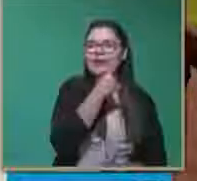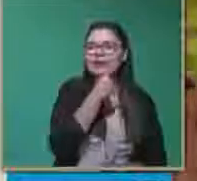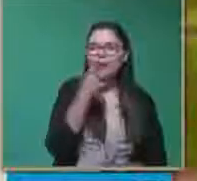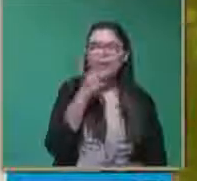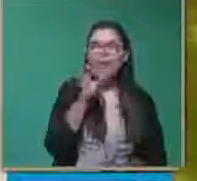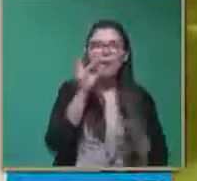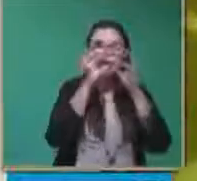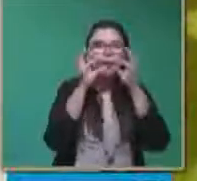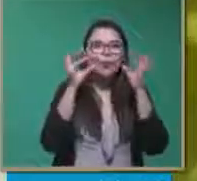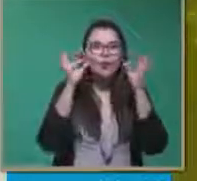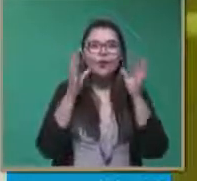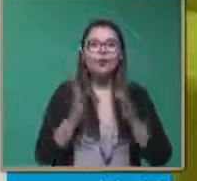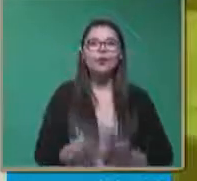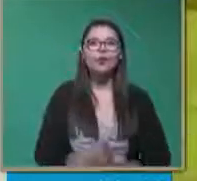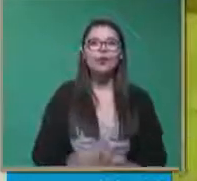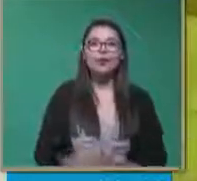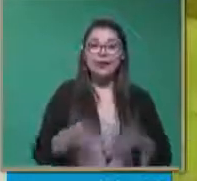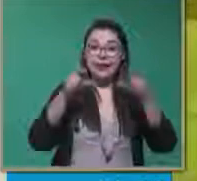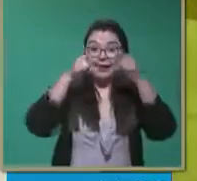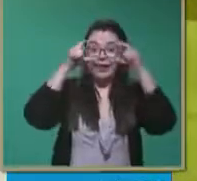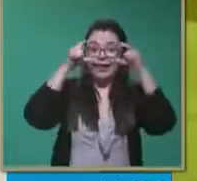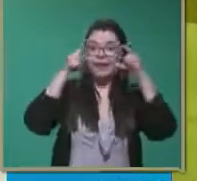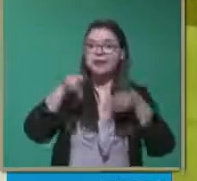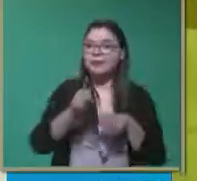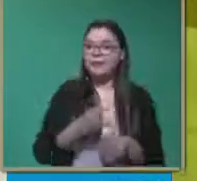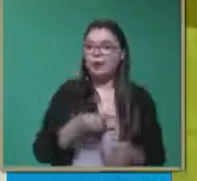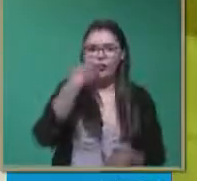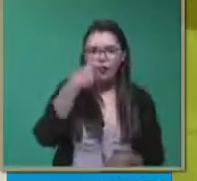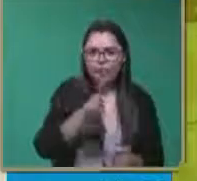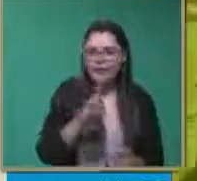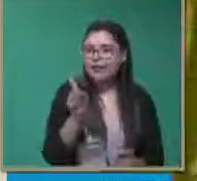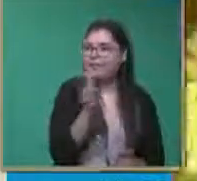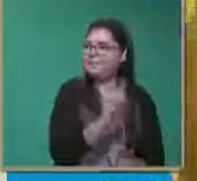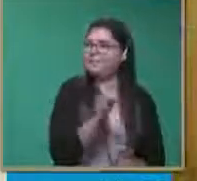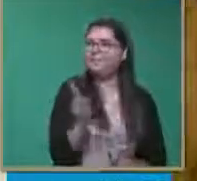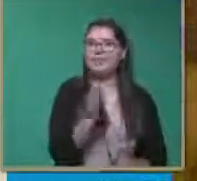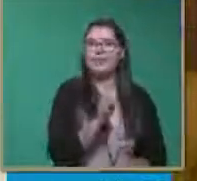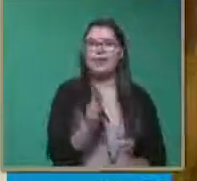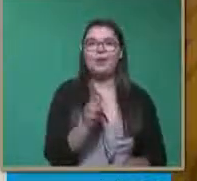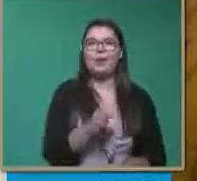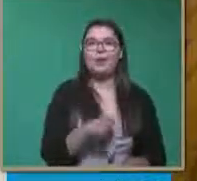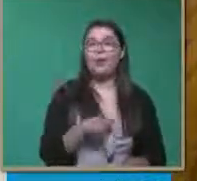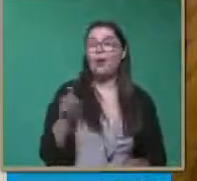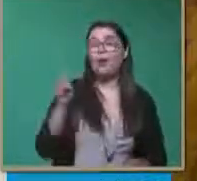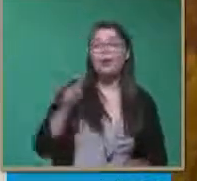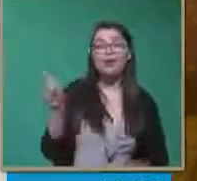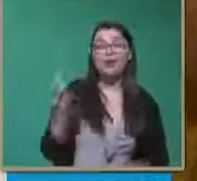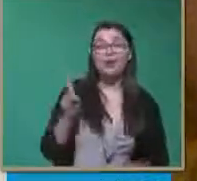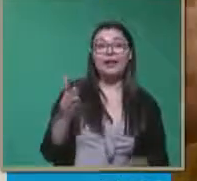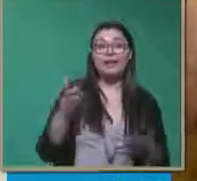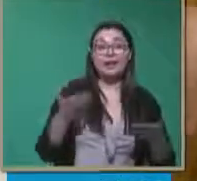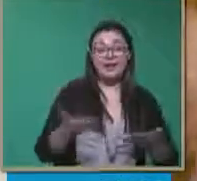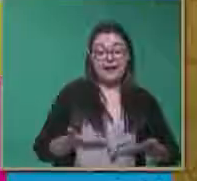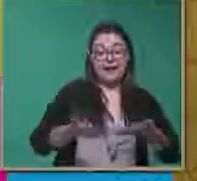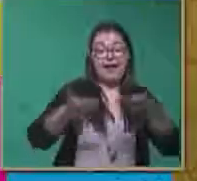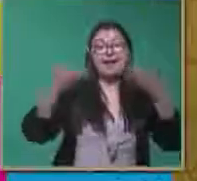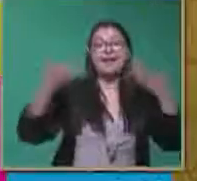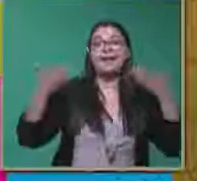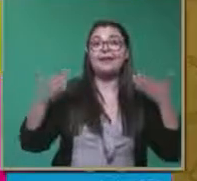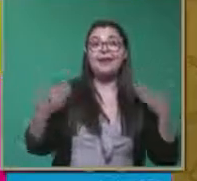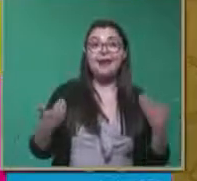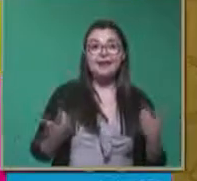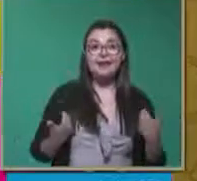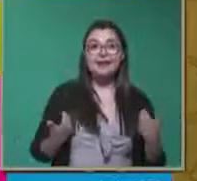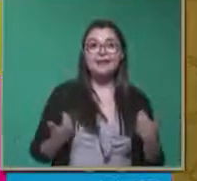y lentes. Pero no va a ser tan fácil, maestras, porque ustedes van a estar detrás de la caja